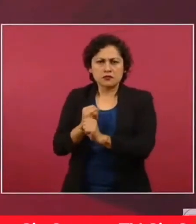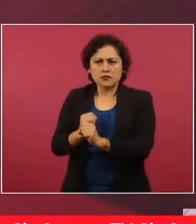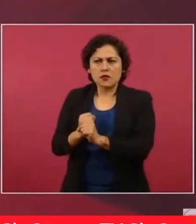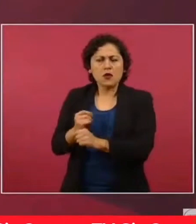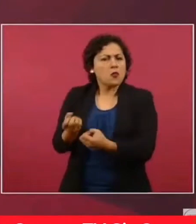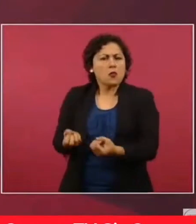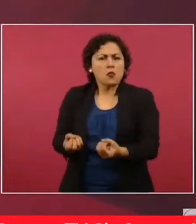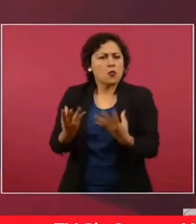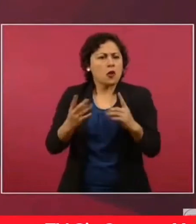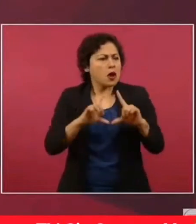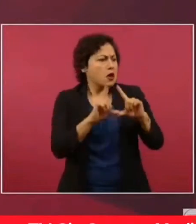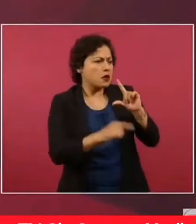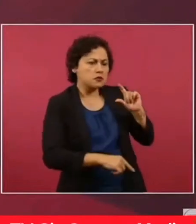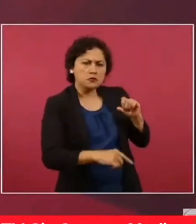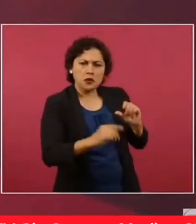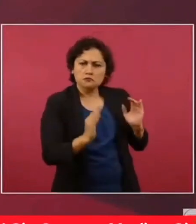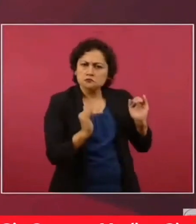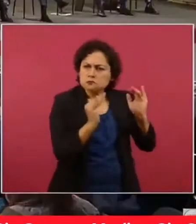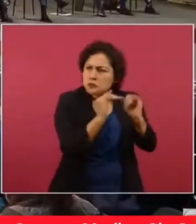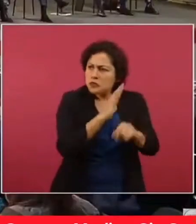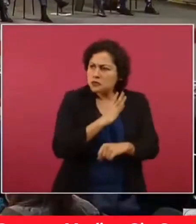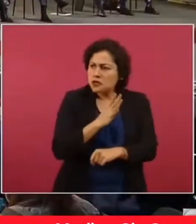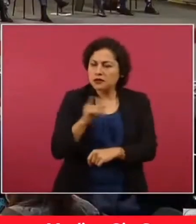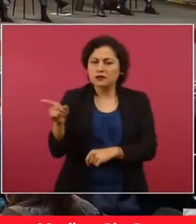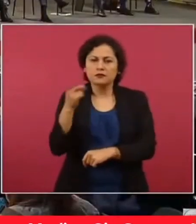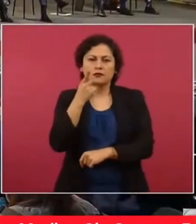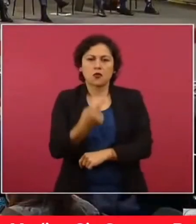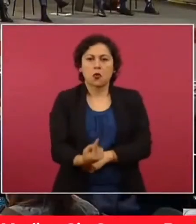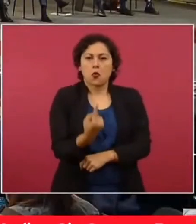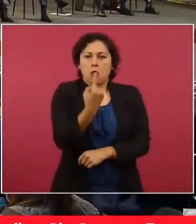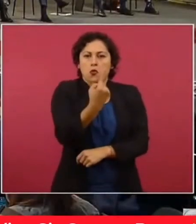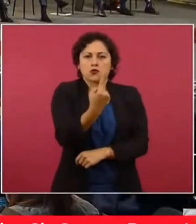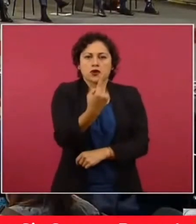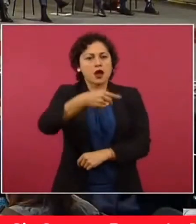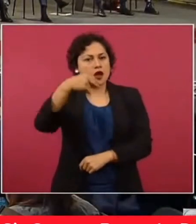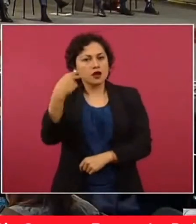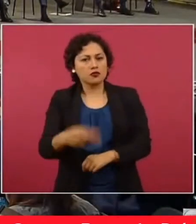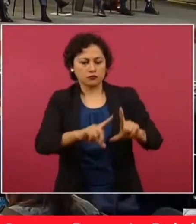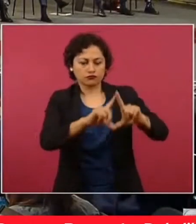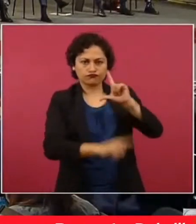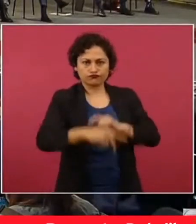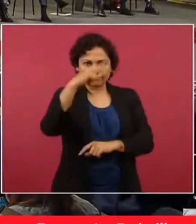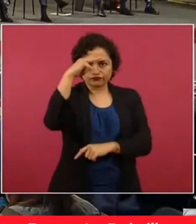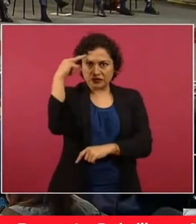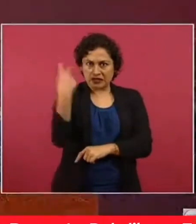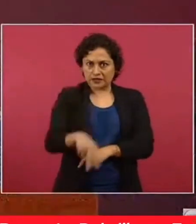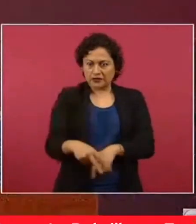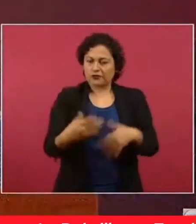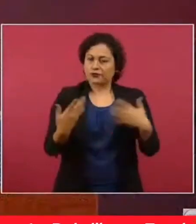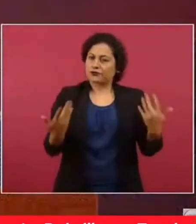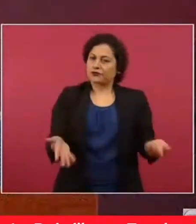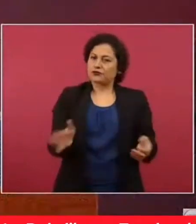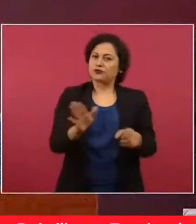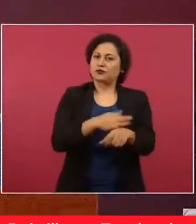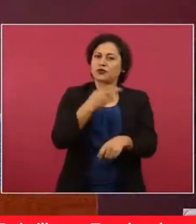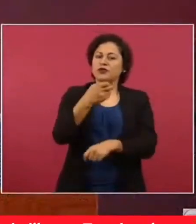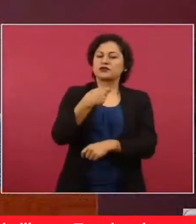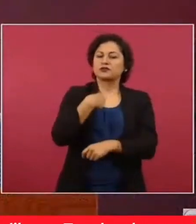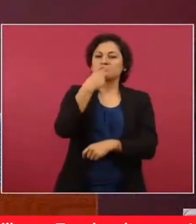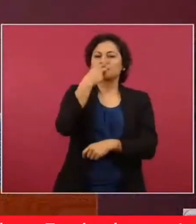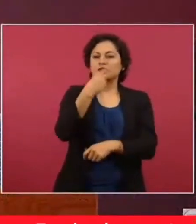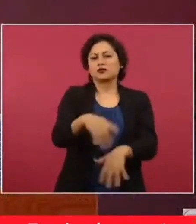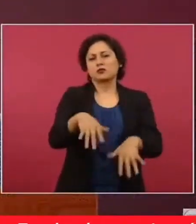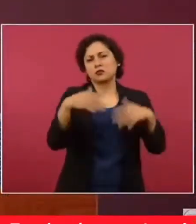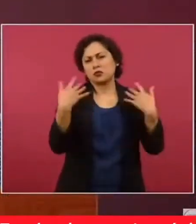llama México. Por eso, decirles que aún con todo el saqueo que nos